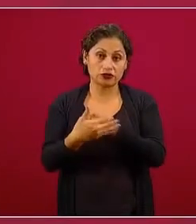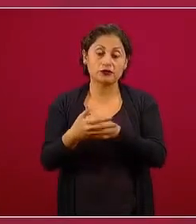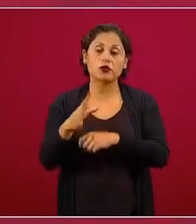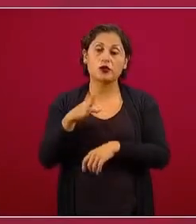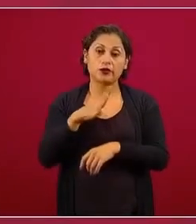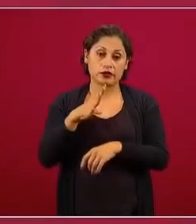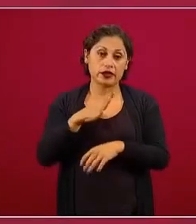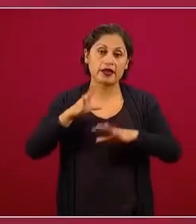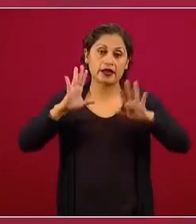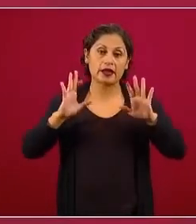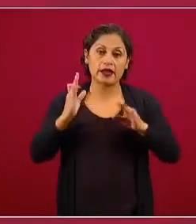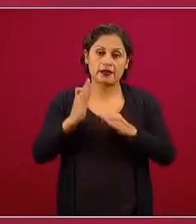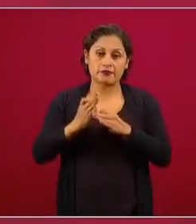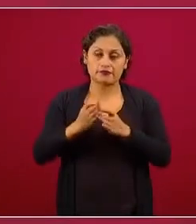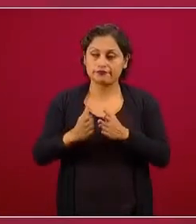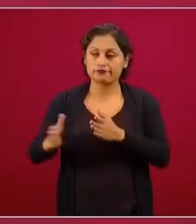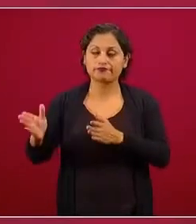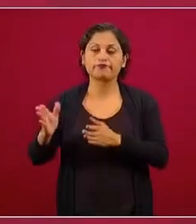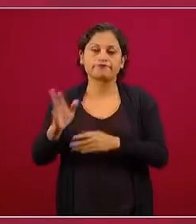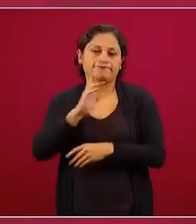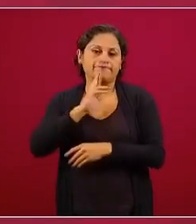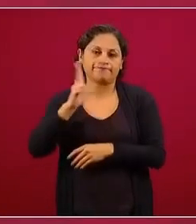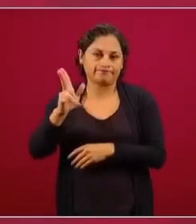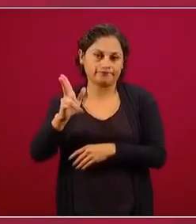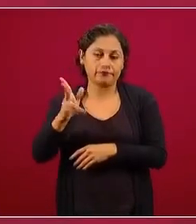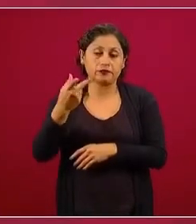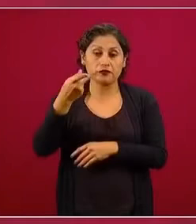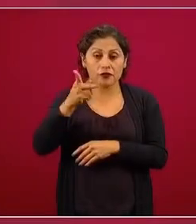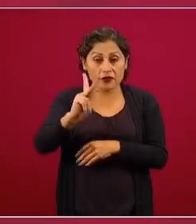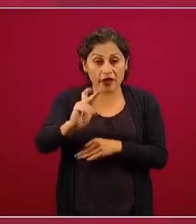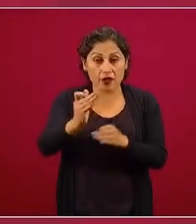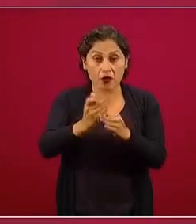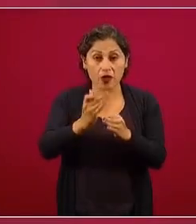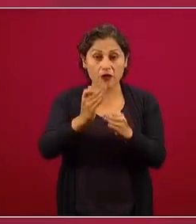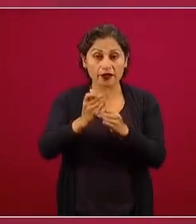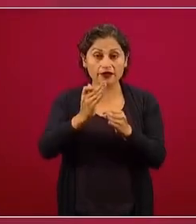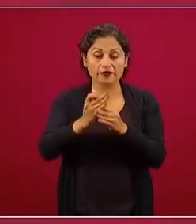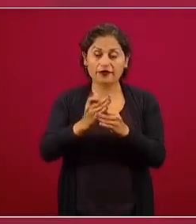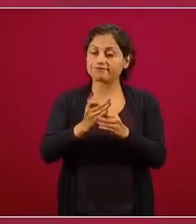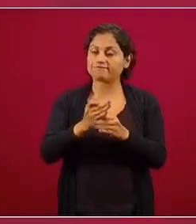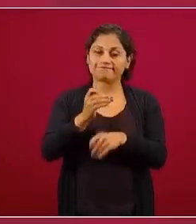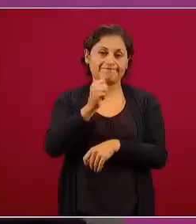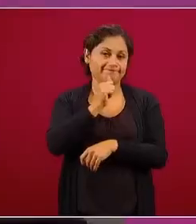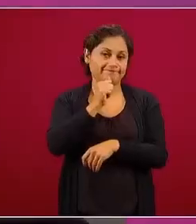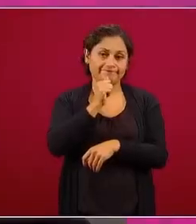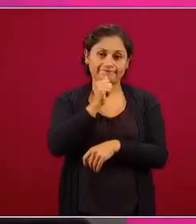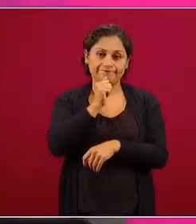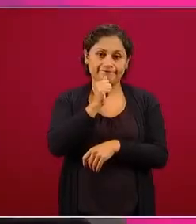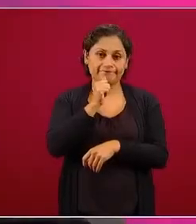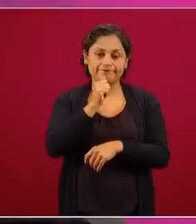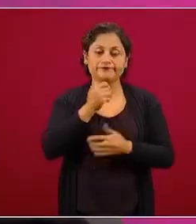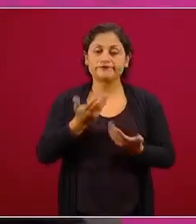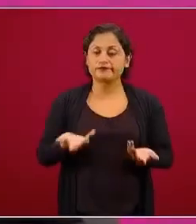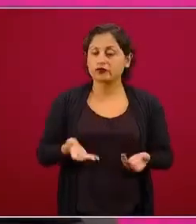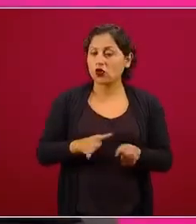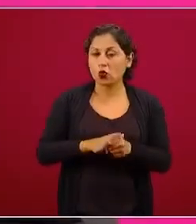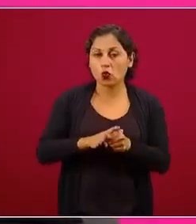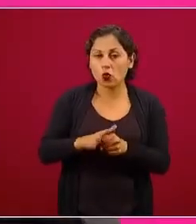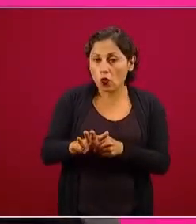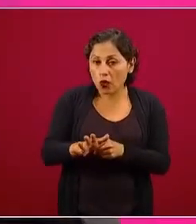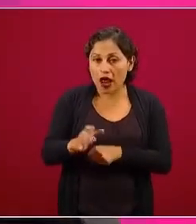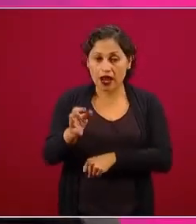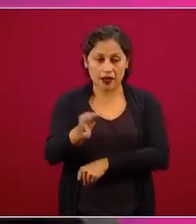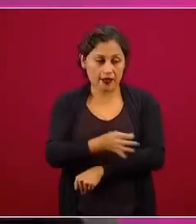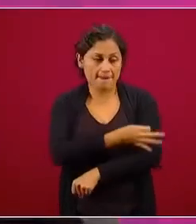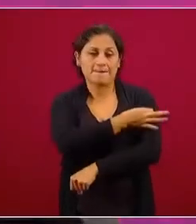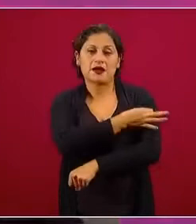demostrando que han sido mejores. Pero todavía no hay una definición de cuál será la